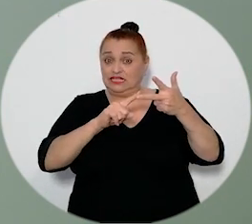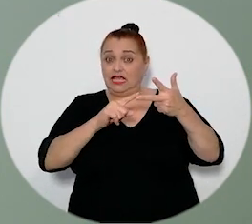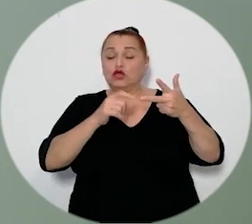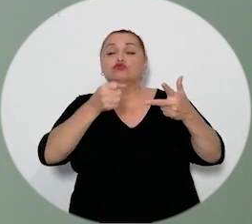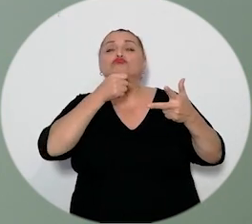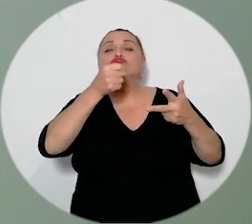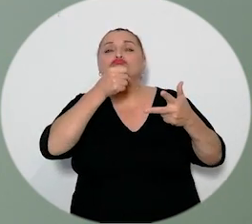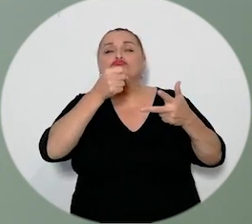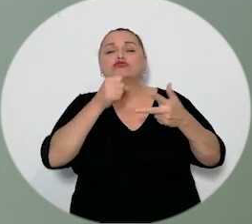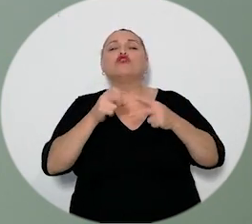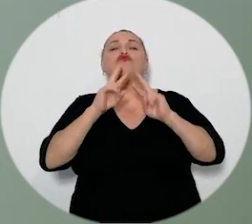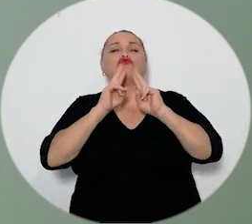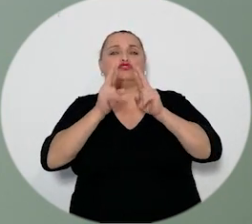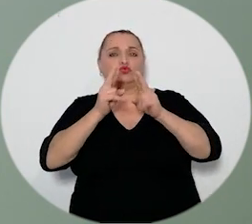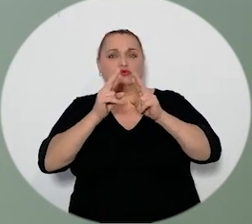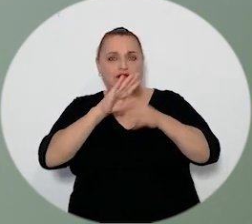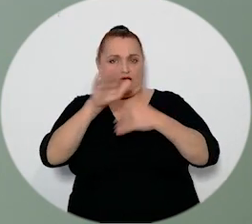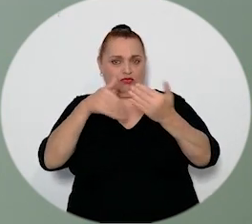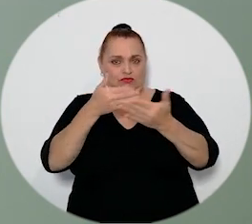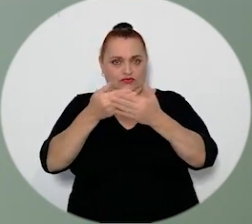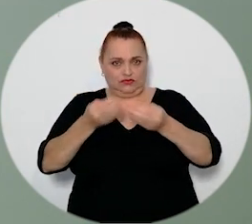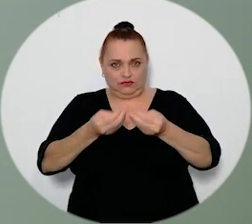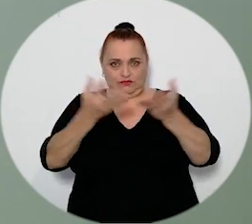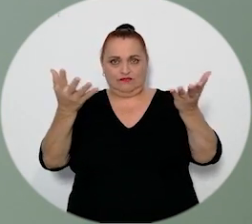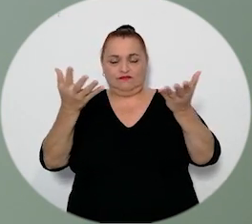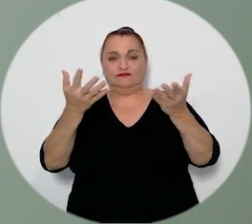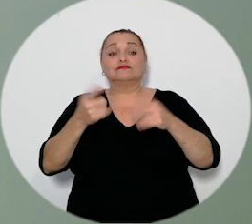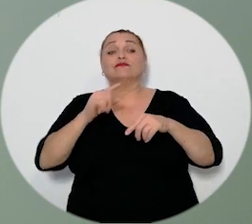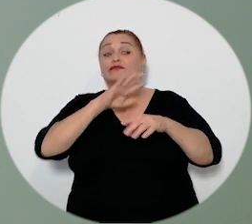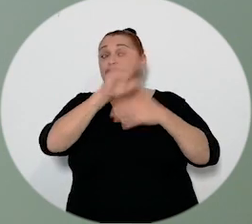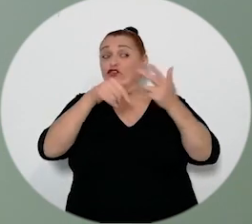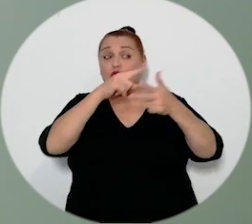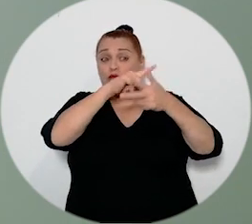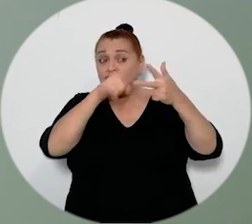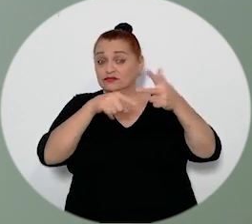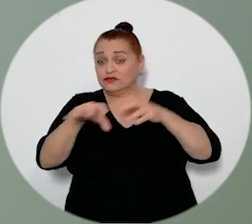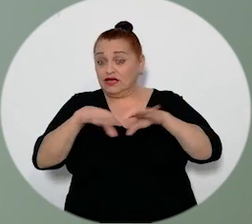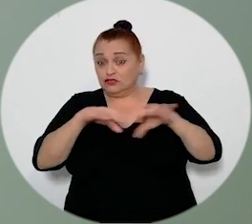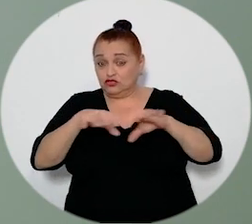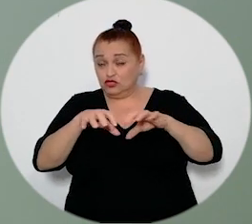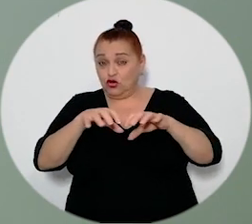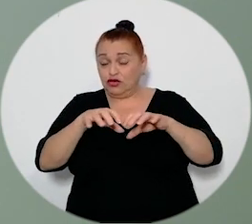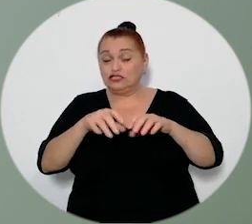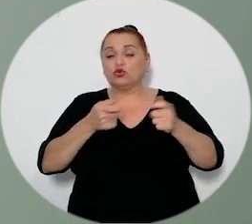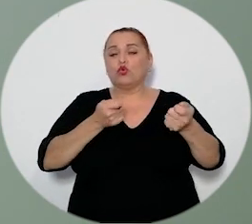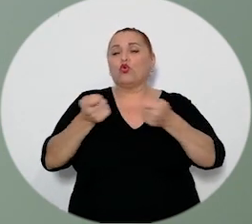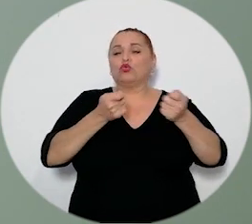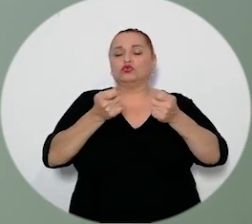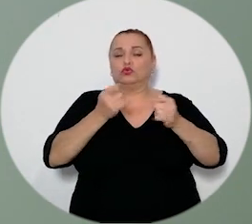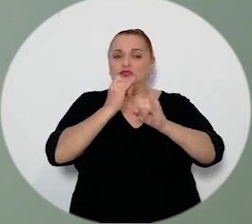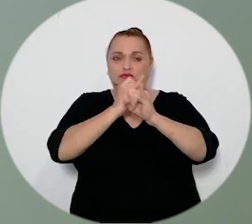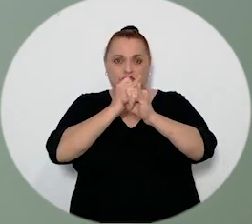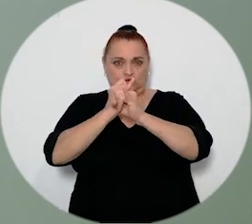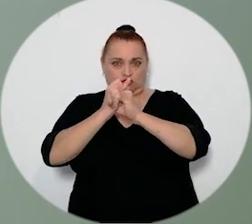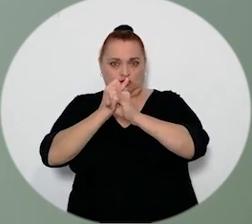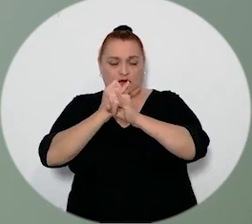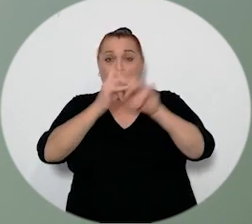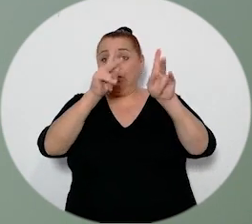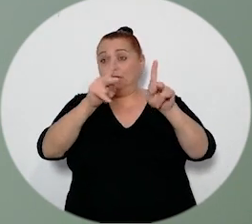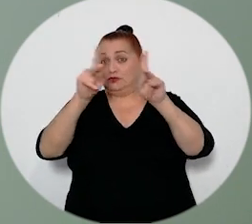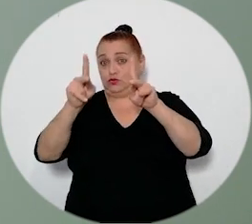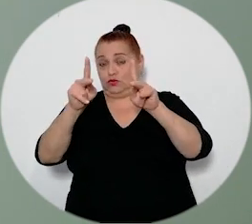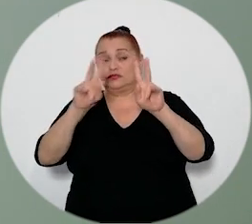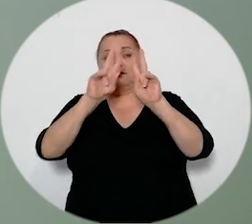la transmisión de los resultados. Todas estas acciones permiten el despliegue de un control institucional, a la vez que ciudadano y